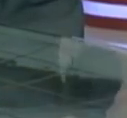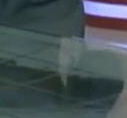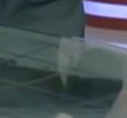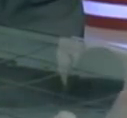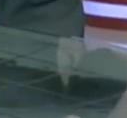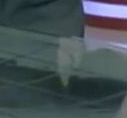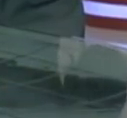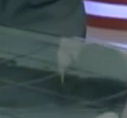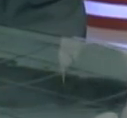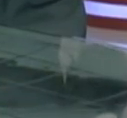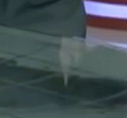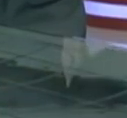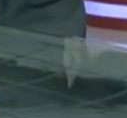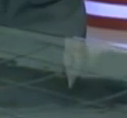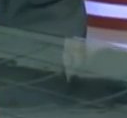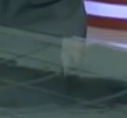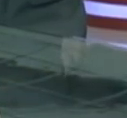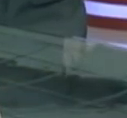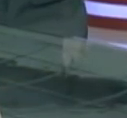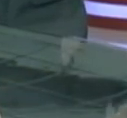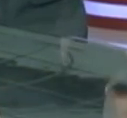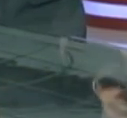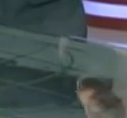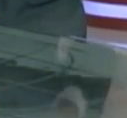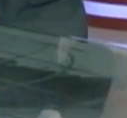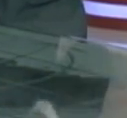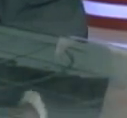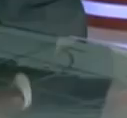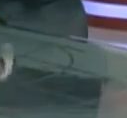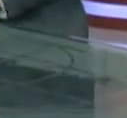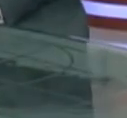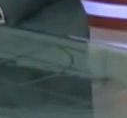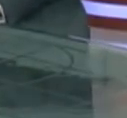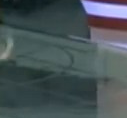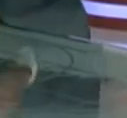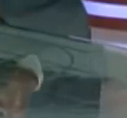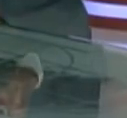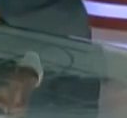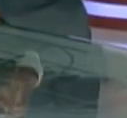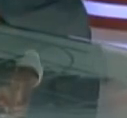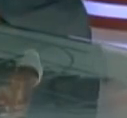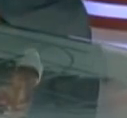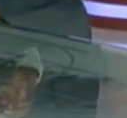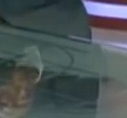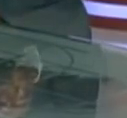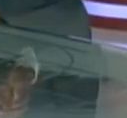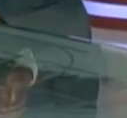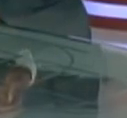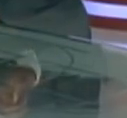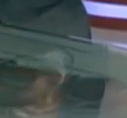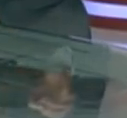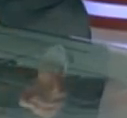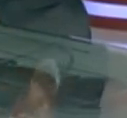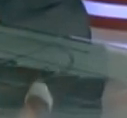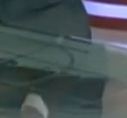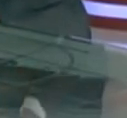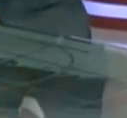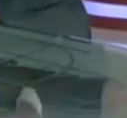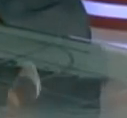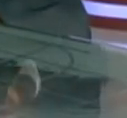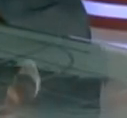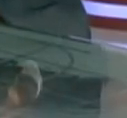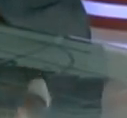ser carnaval. El próximo lunes y martes, Venezuela, bajo este esquema, ya lo ha conseguido el método perfecto,